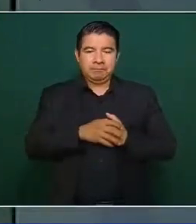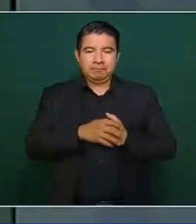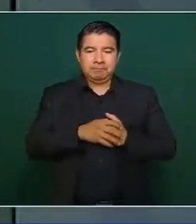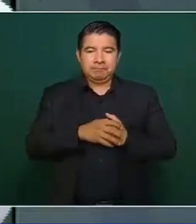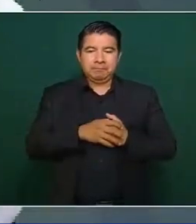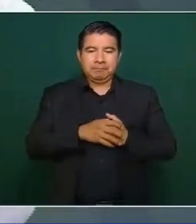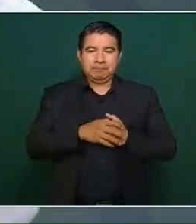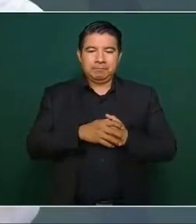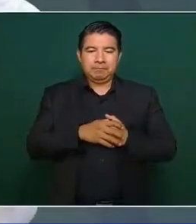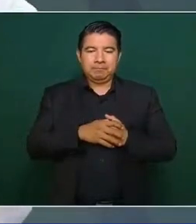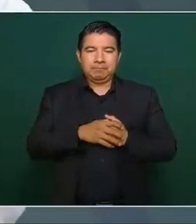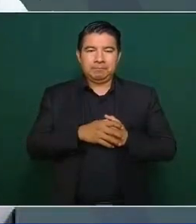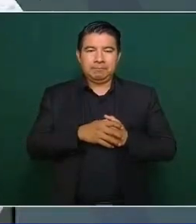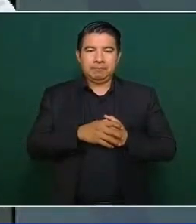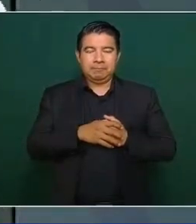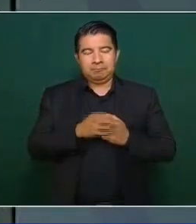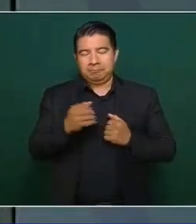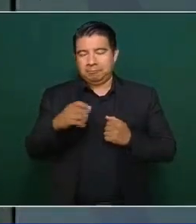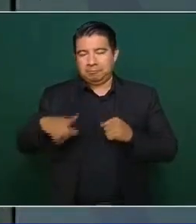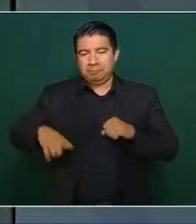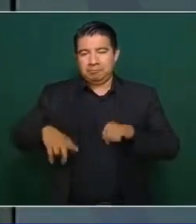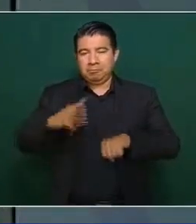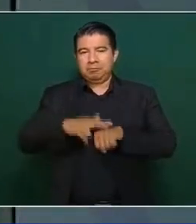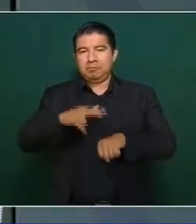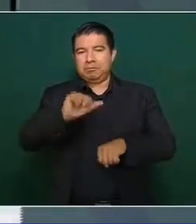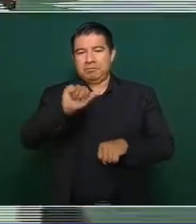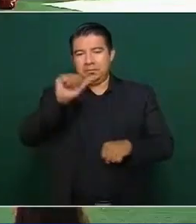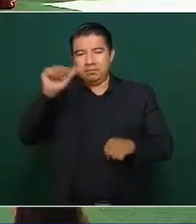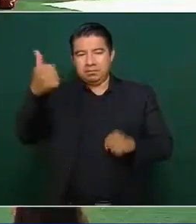Claro, llegaron otros gobernadores,